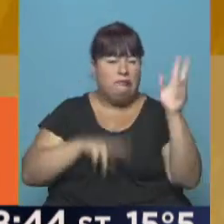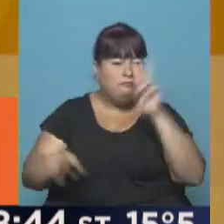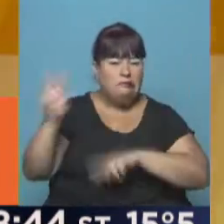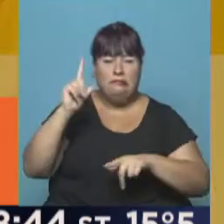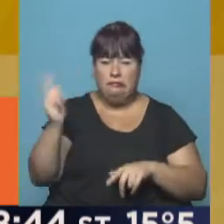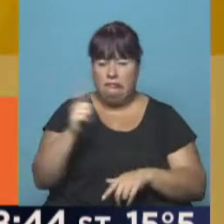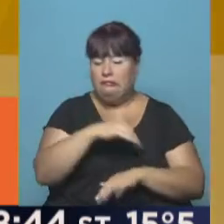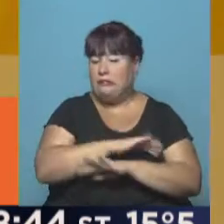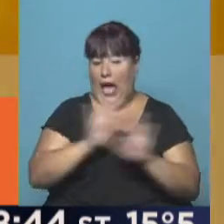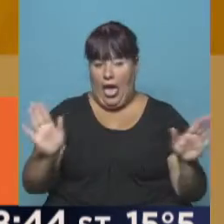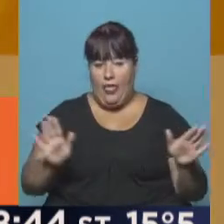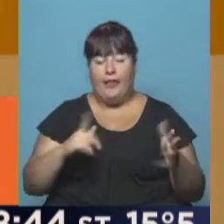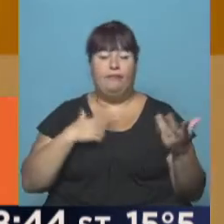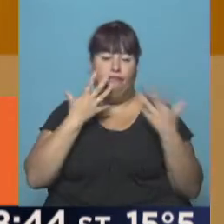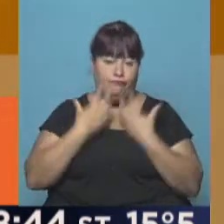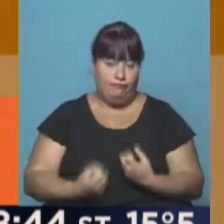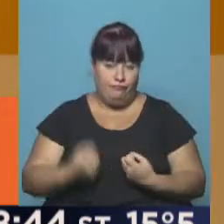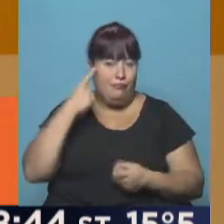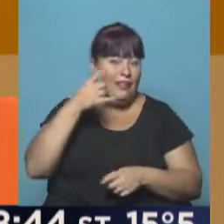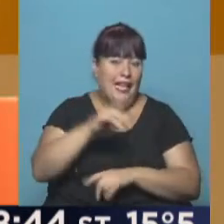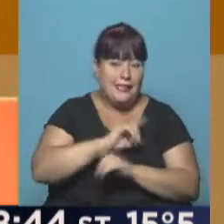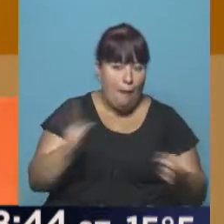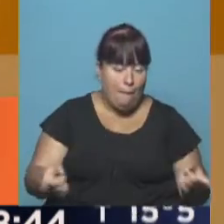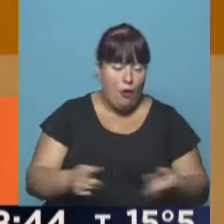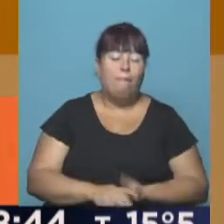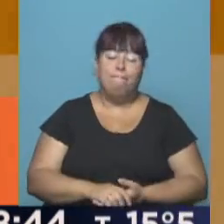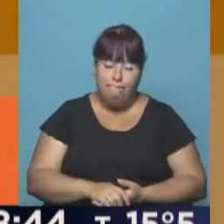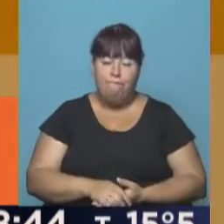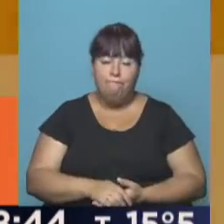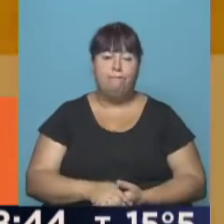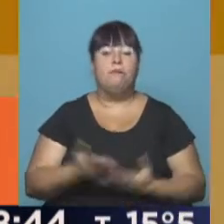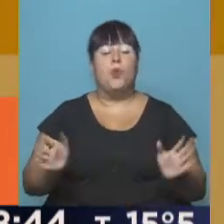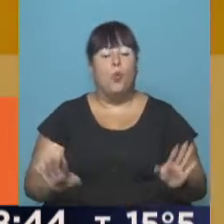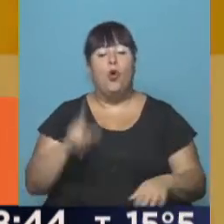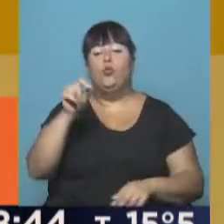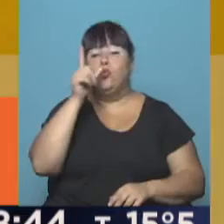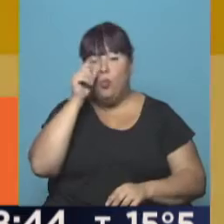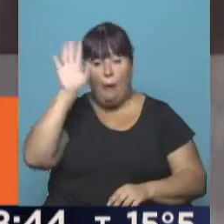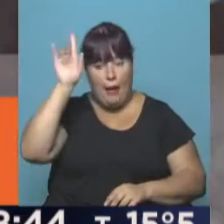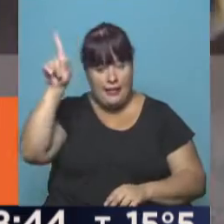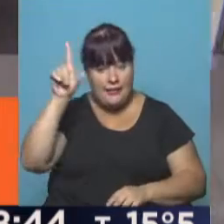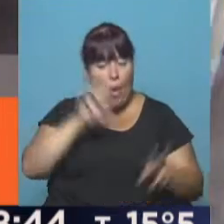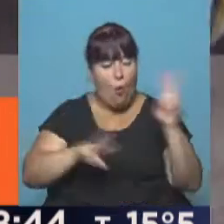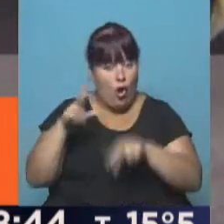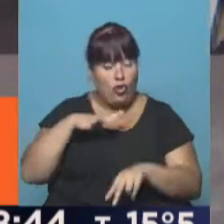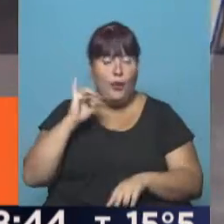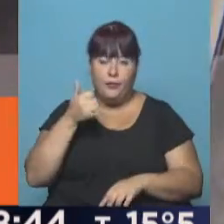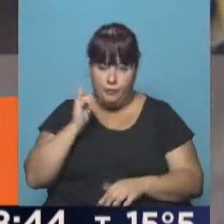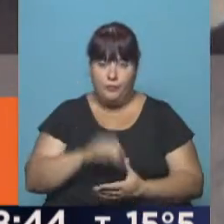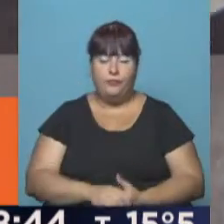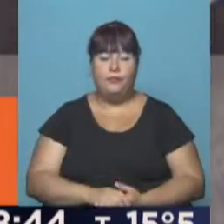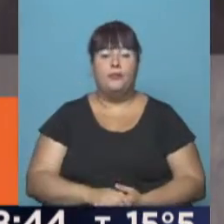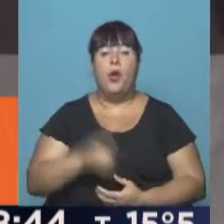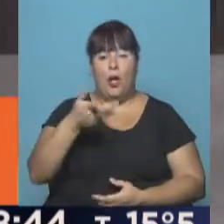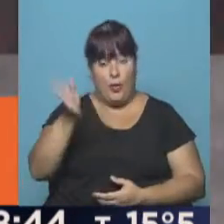no nada. Y la decepción que no venía en el tren. Así es. Bueno, tu papá decís que está allá, sigue la búsqueda. Así es.